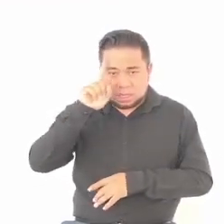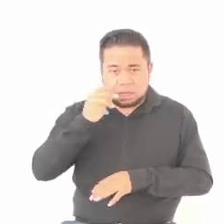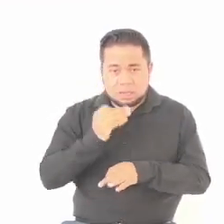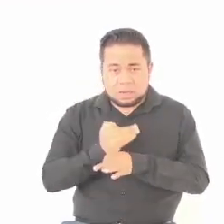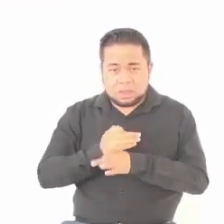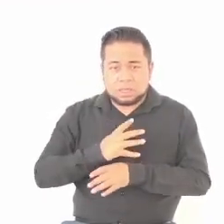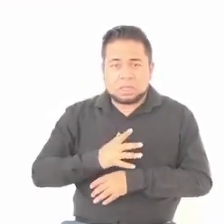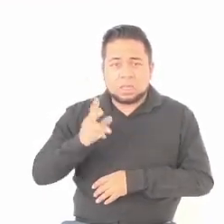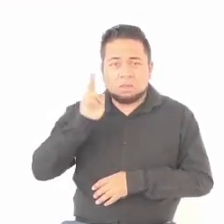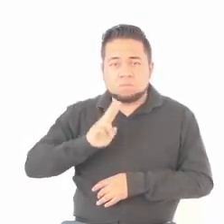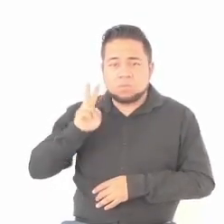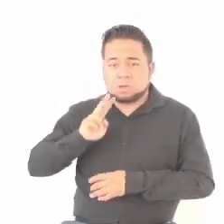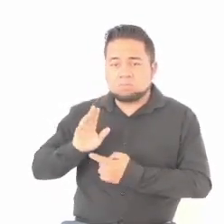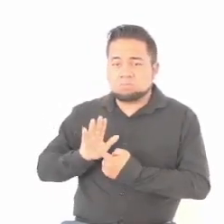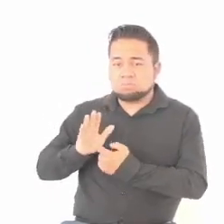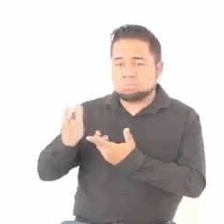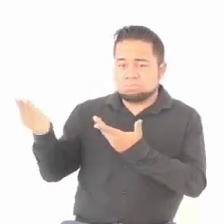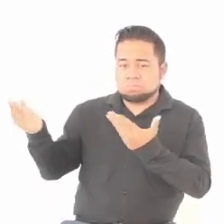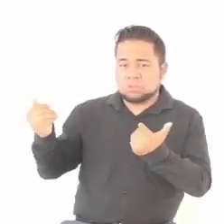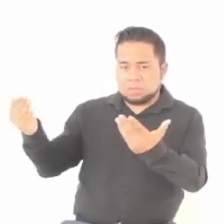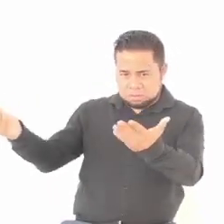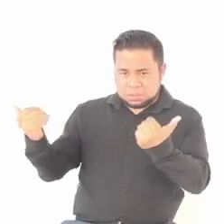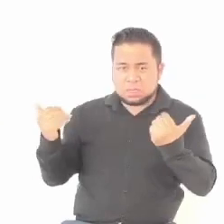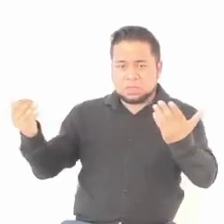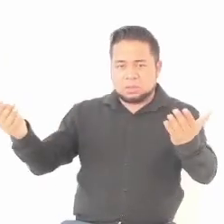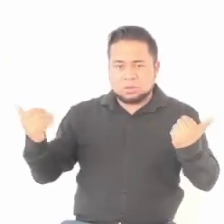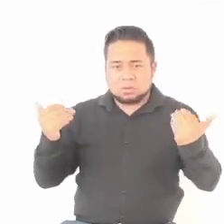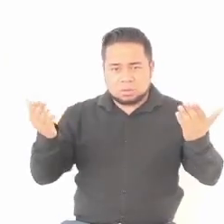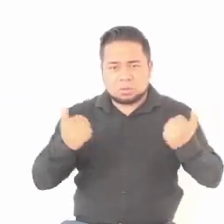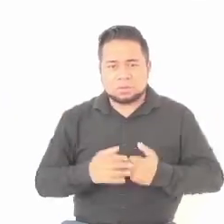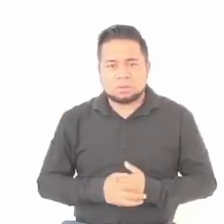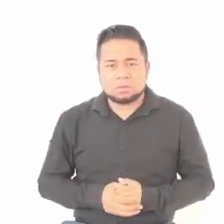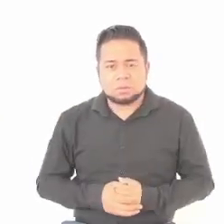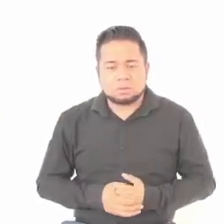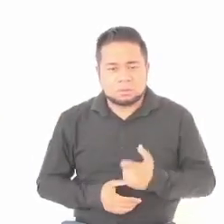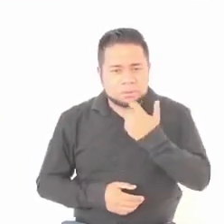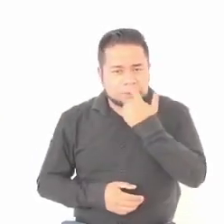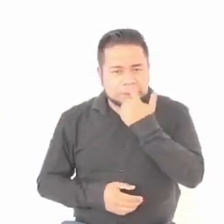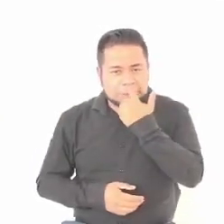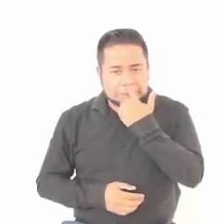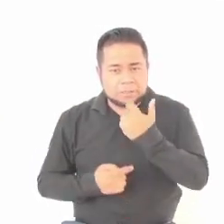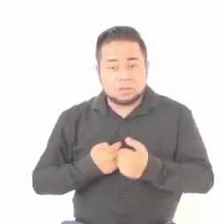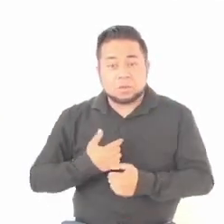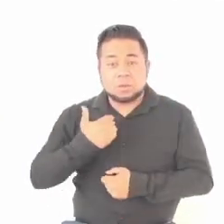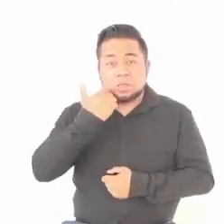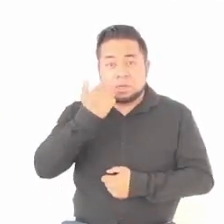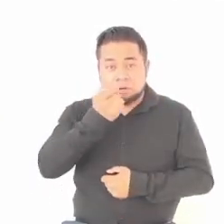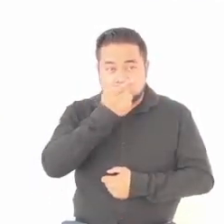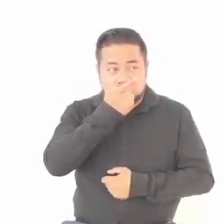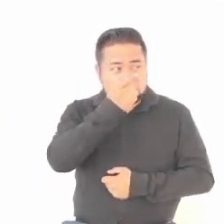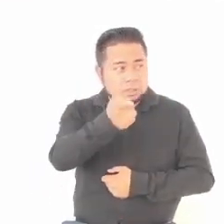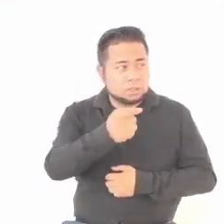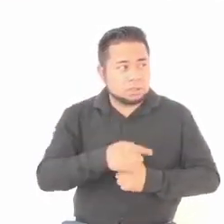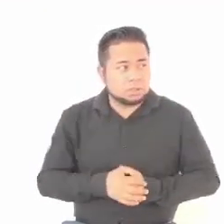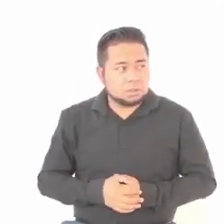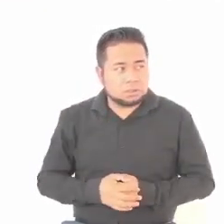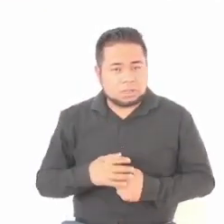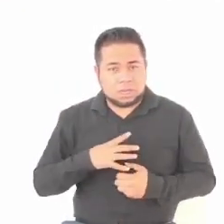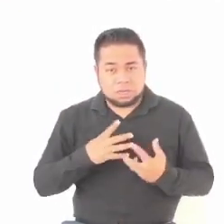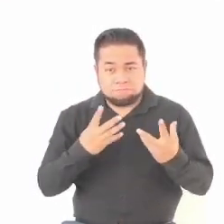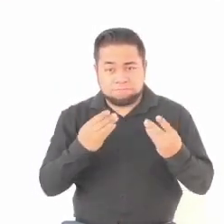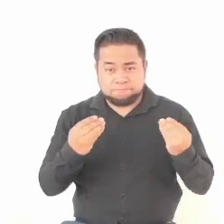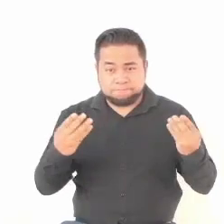prueba, están los compañeros. Pasen, compañeros. Quiero decirle que varios